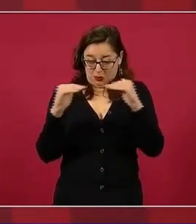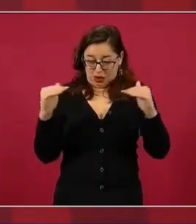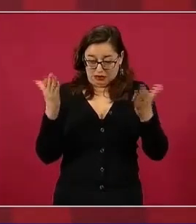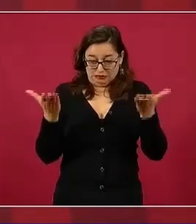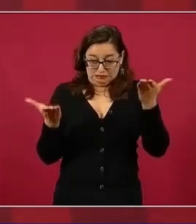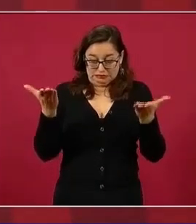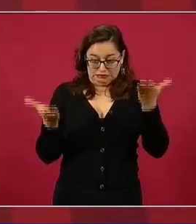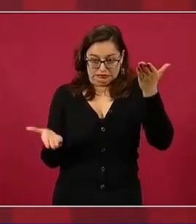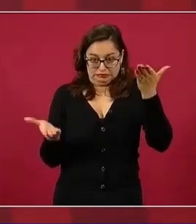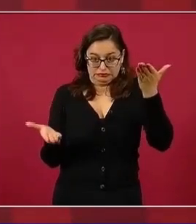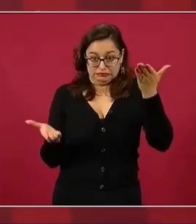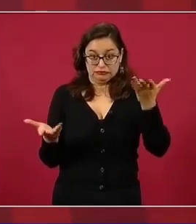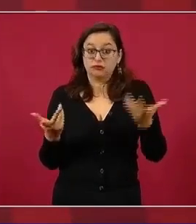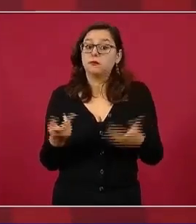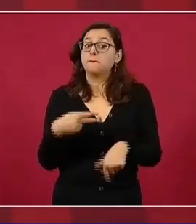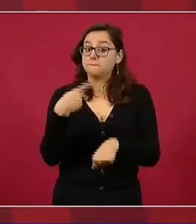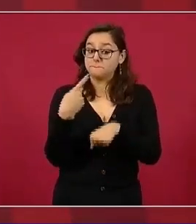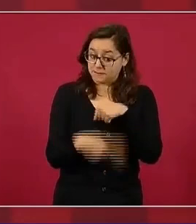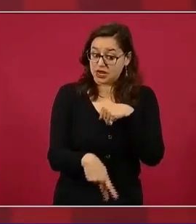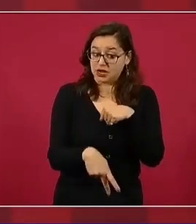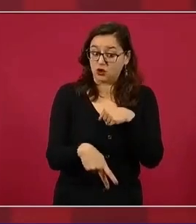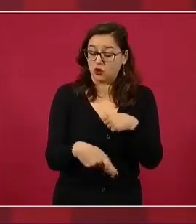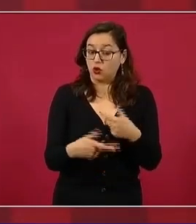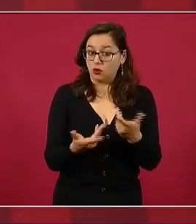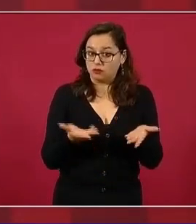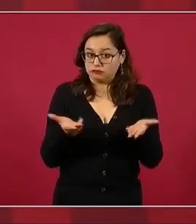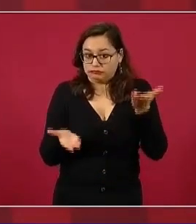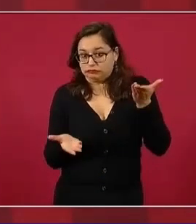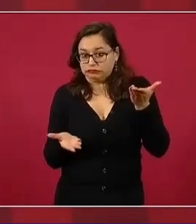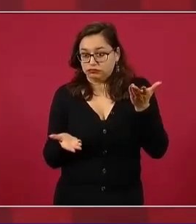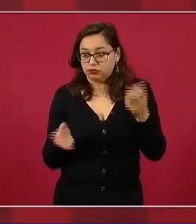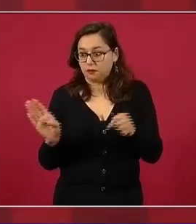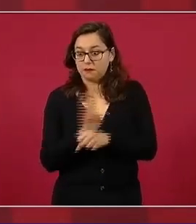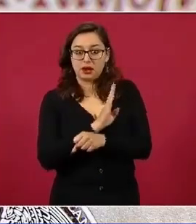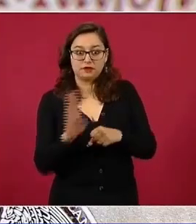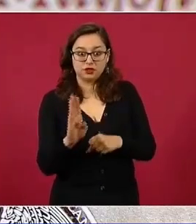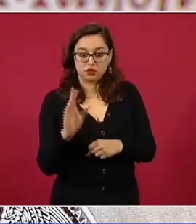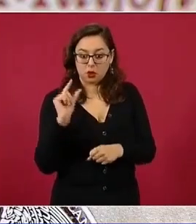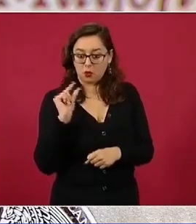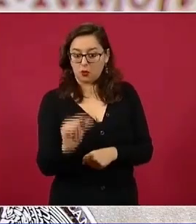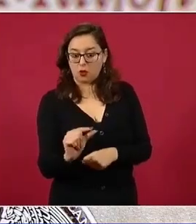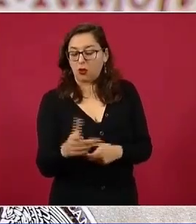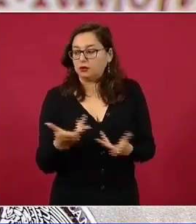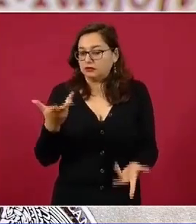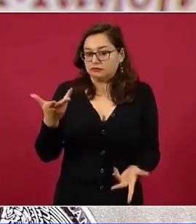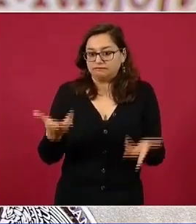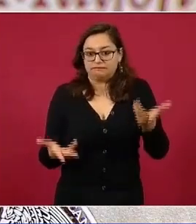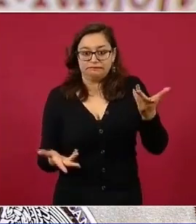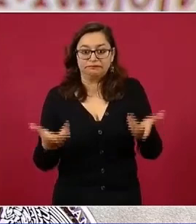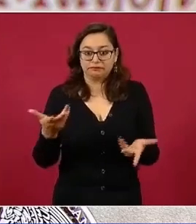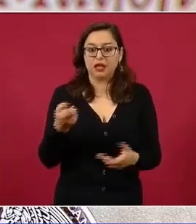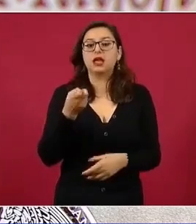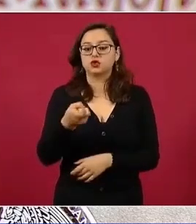decir, mejor no corro el riesgo porque el beneficio es muy bajo, aun cuando el peligro de daño también sea muy bajo,